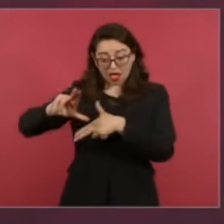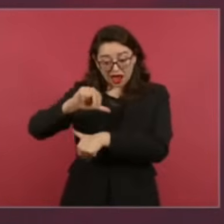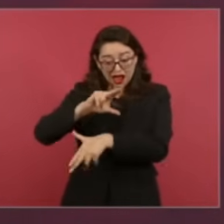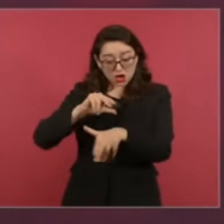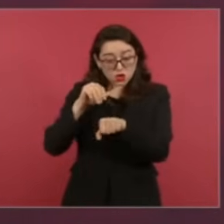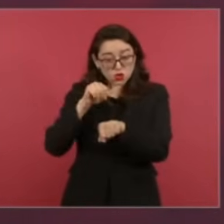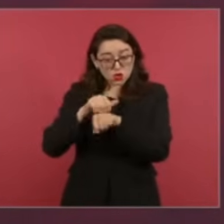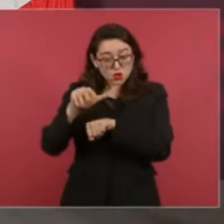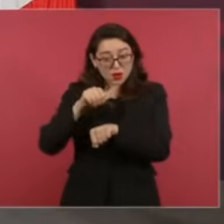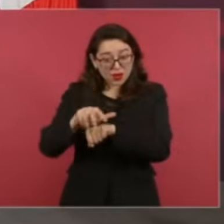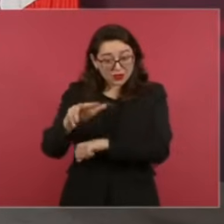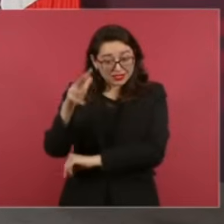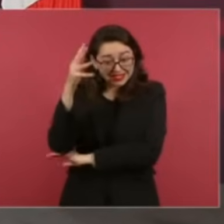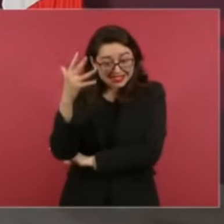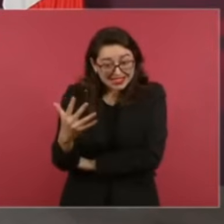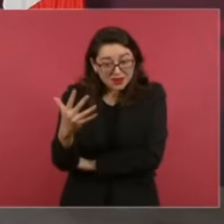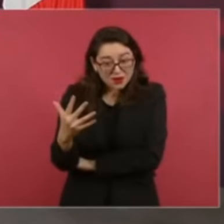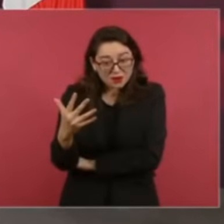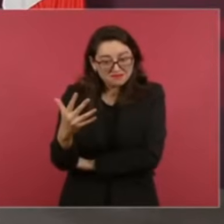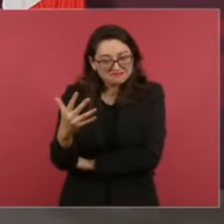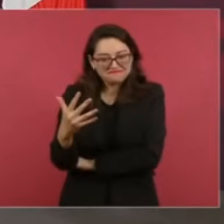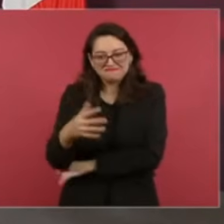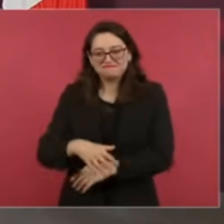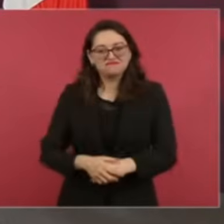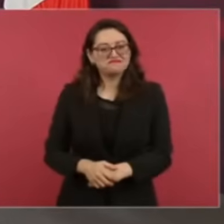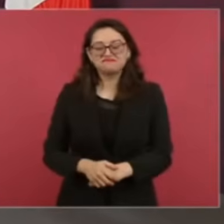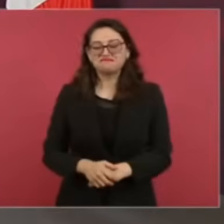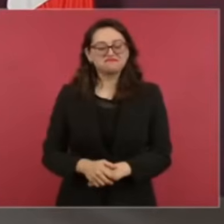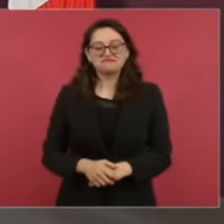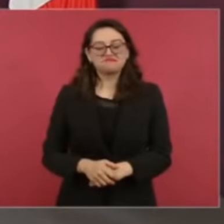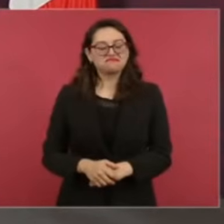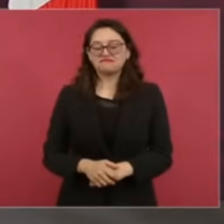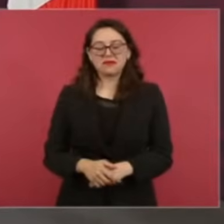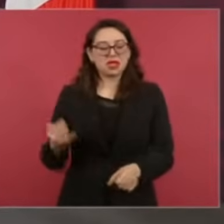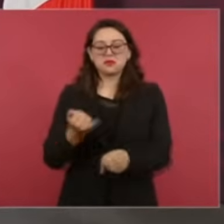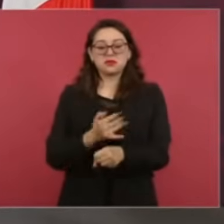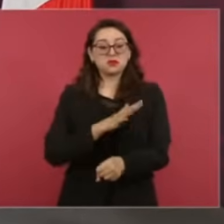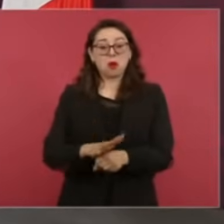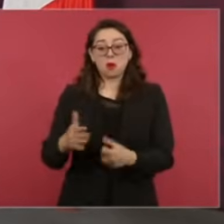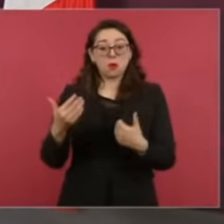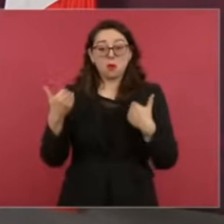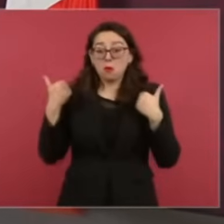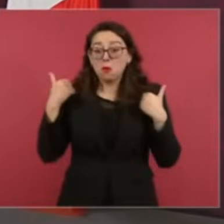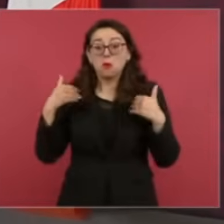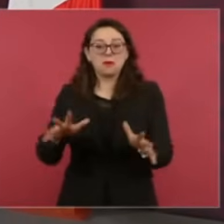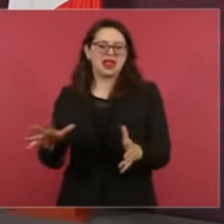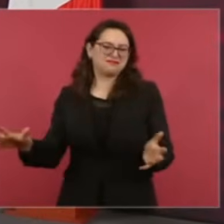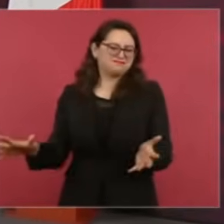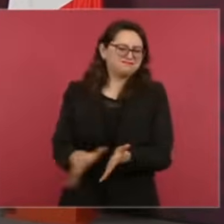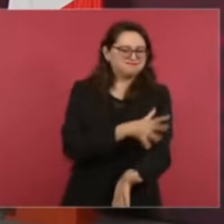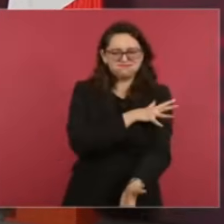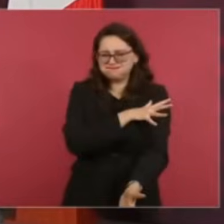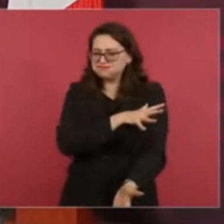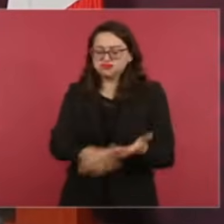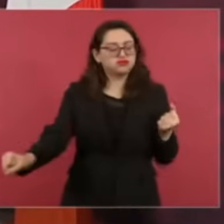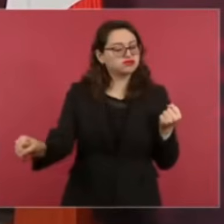era para causar muchísimo más daño que el que se causó.